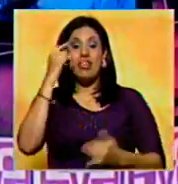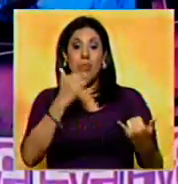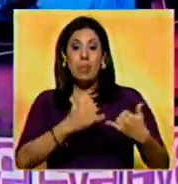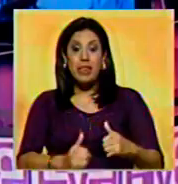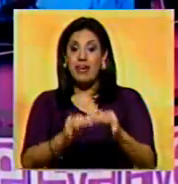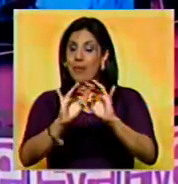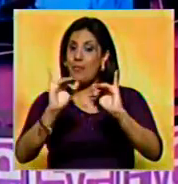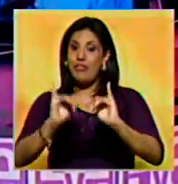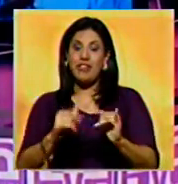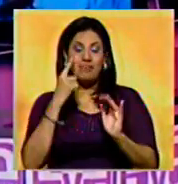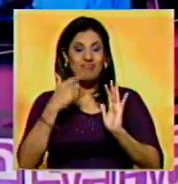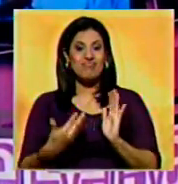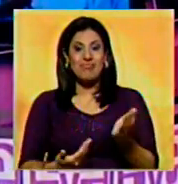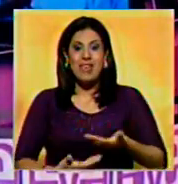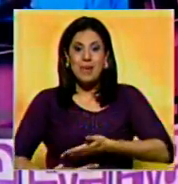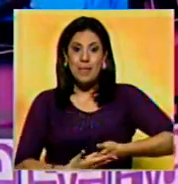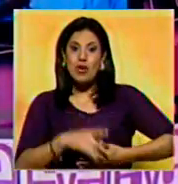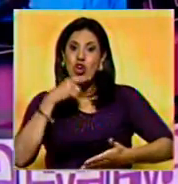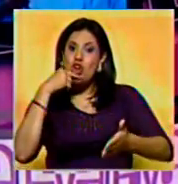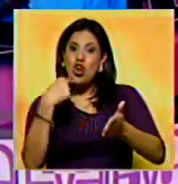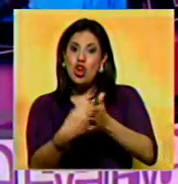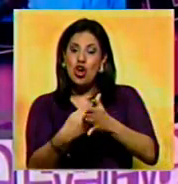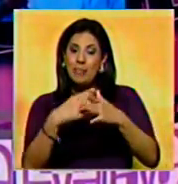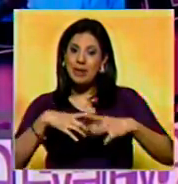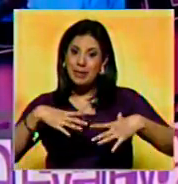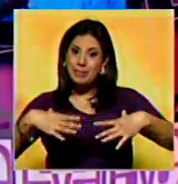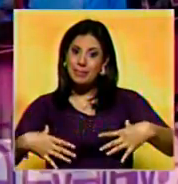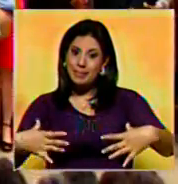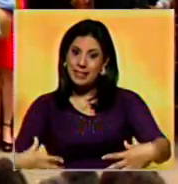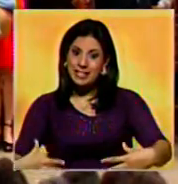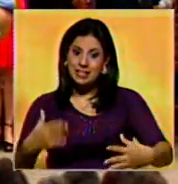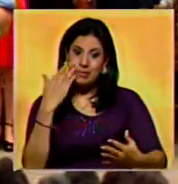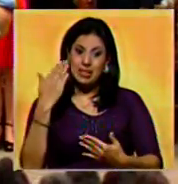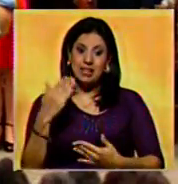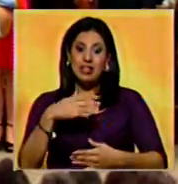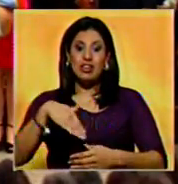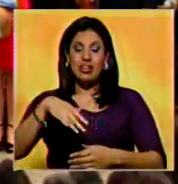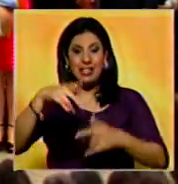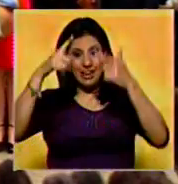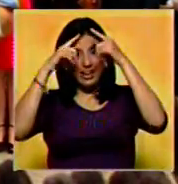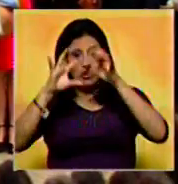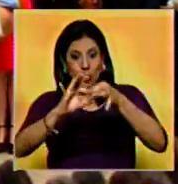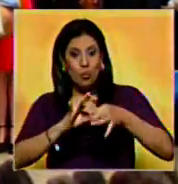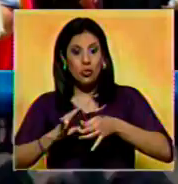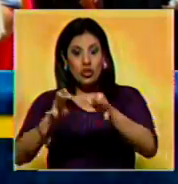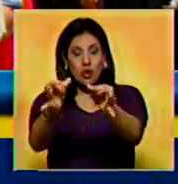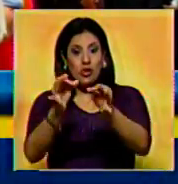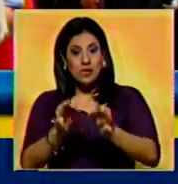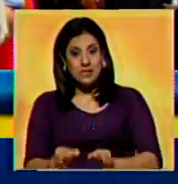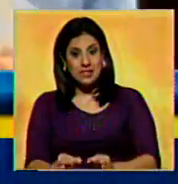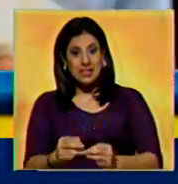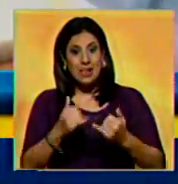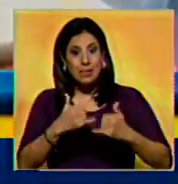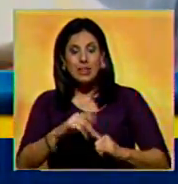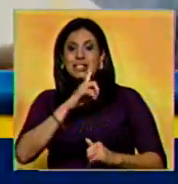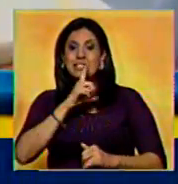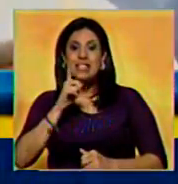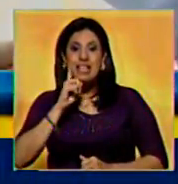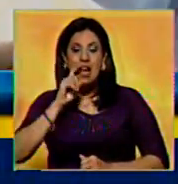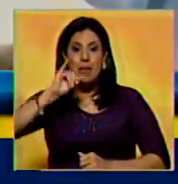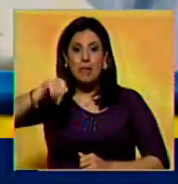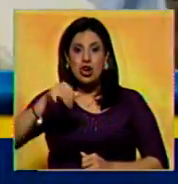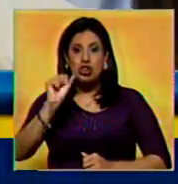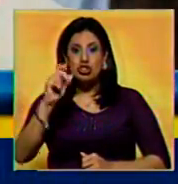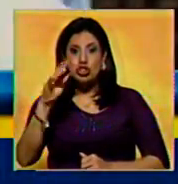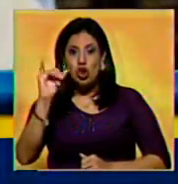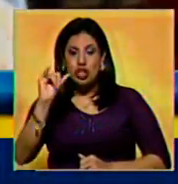nacimiento, finalmente se dio a conocer el nombre del príncipe de Cambridge. Desde el Reino Unido se confirmó que el recién nacido se llamará